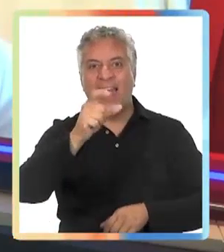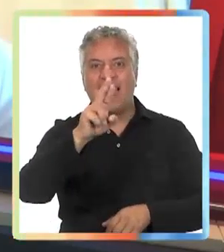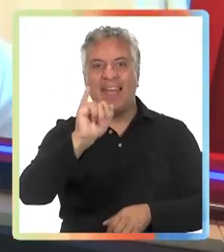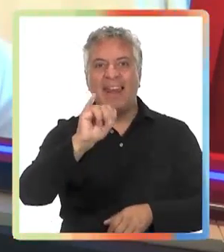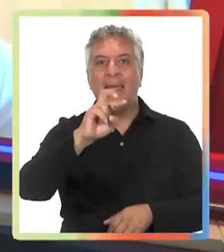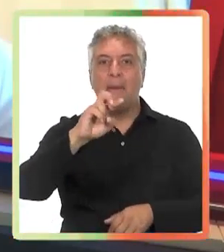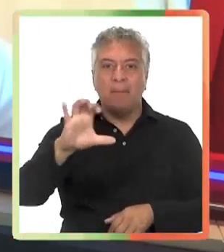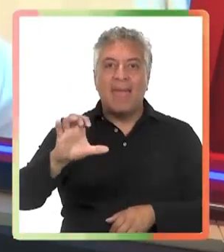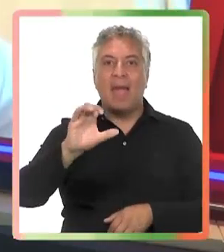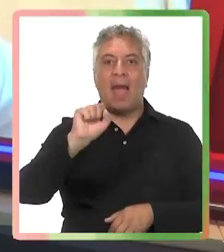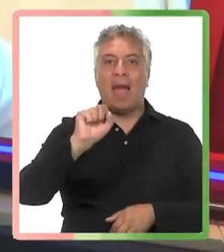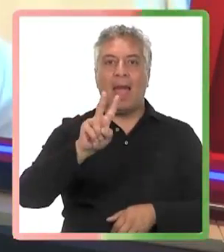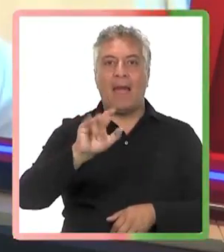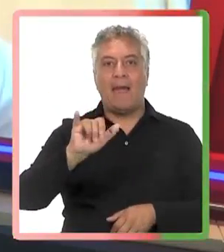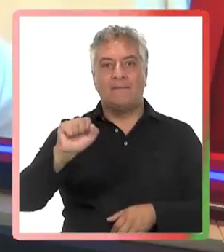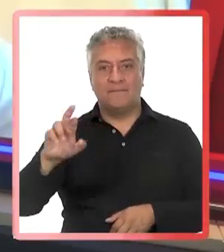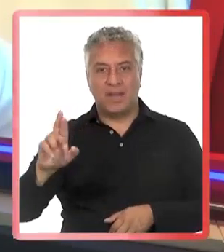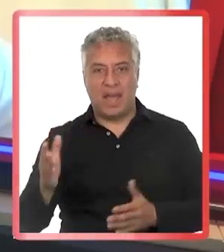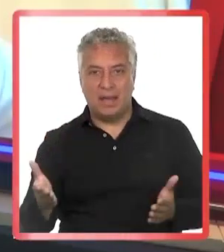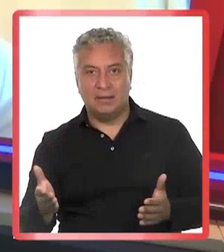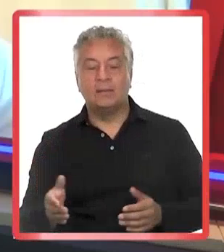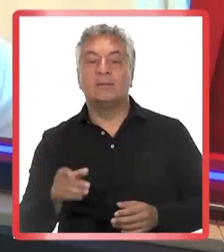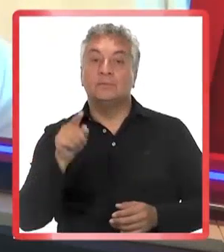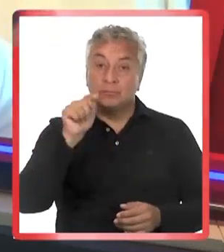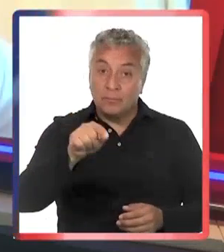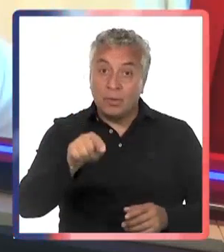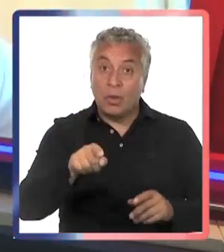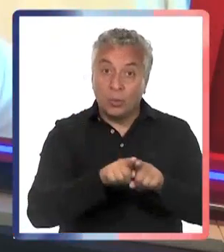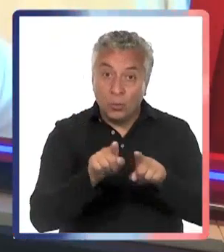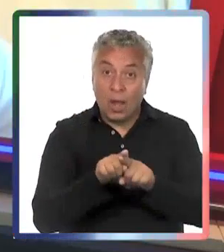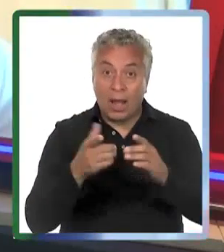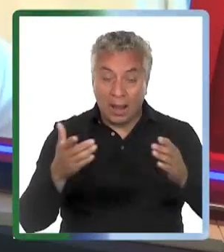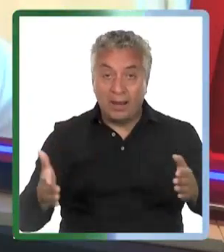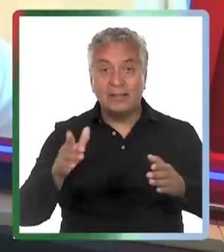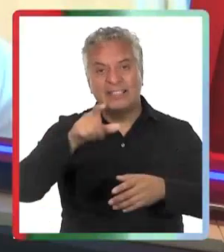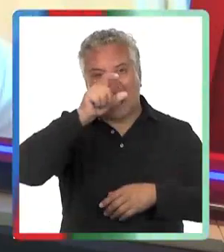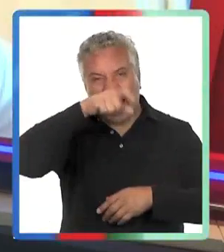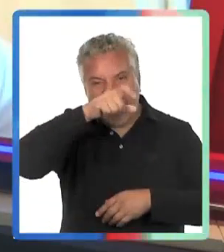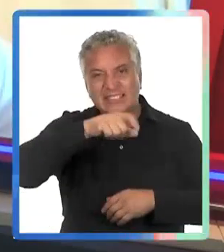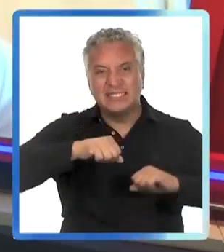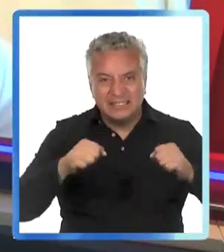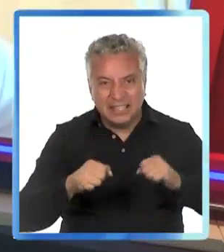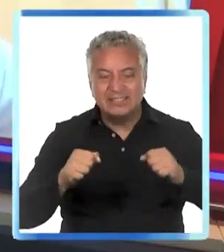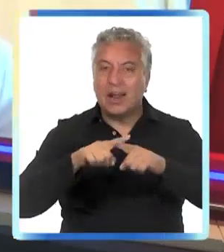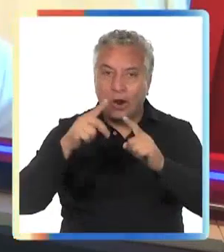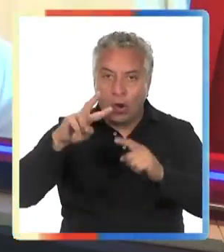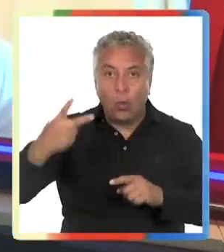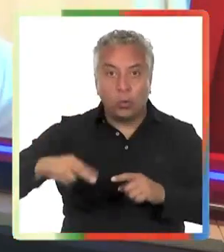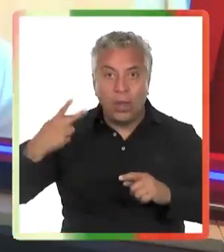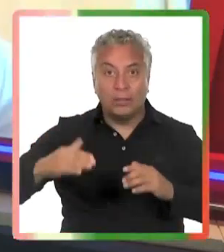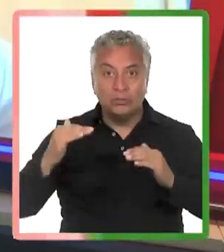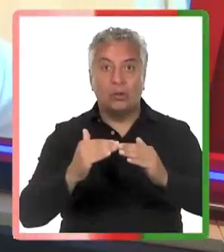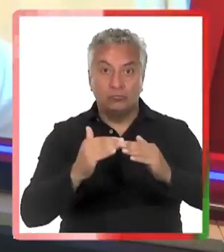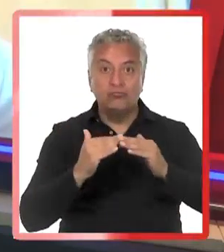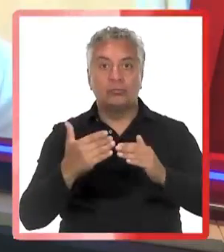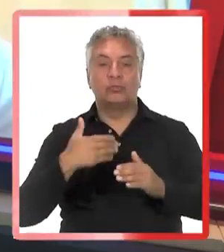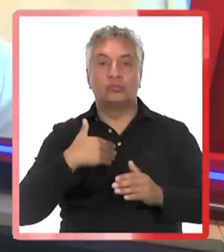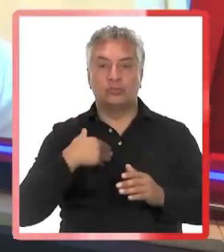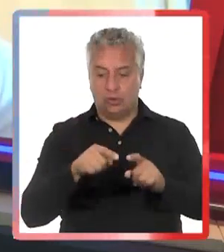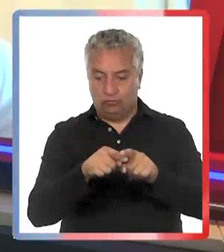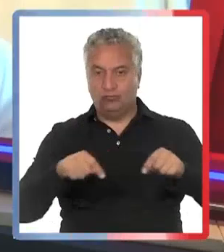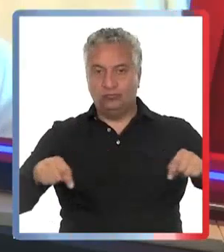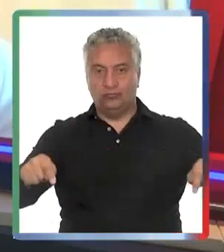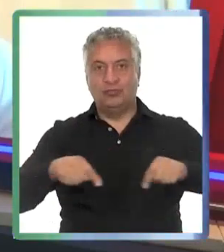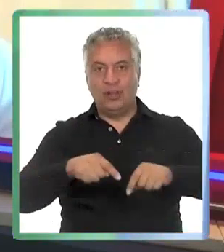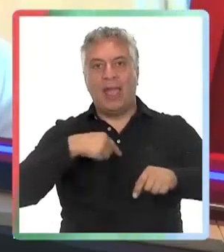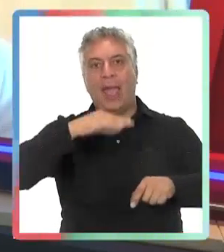es gripe aviar. Pero también le decían a las aves de traspatio, a los dueños de ave de traspatio, que traspatio quiere decir no allí, ¿verdad?, expuestos, sino que a los que están, por